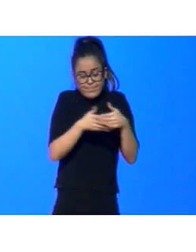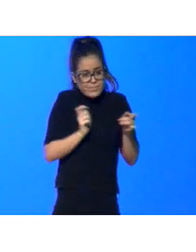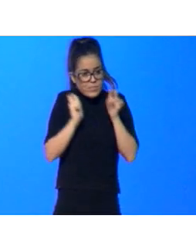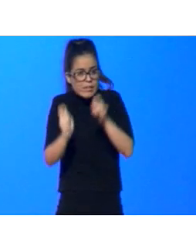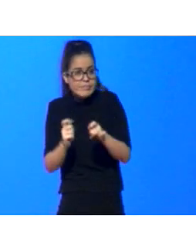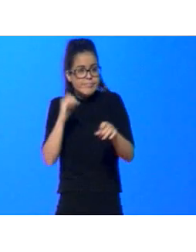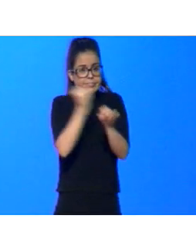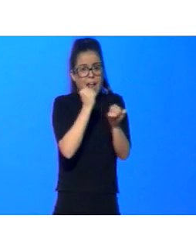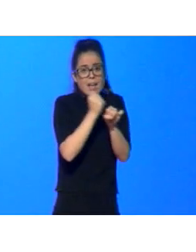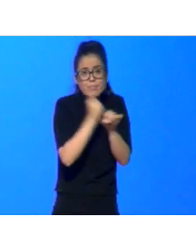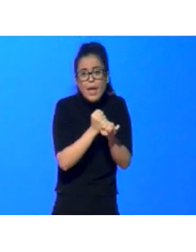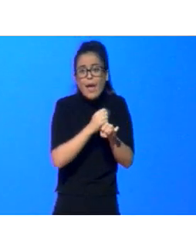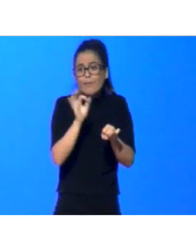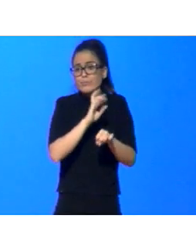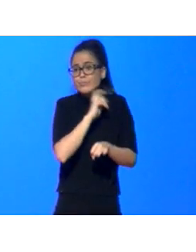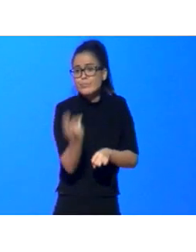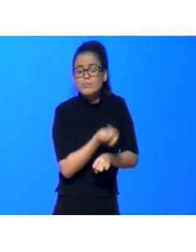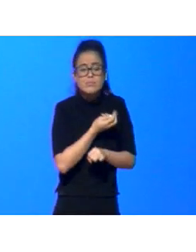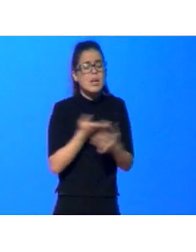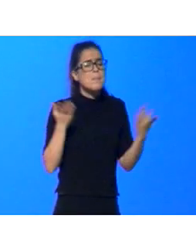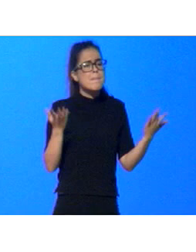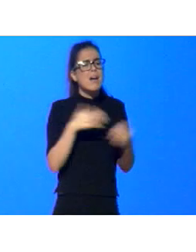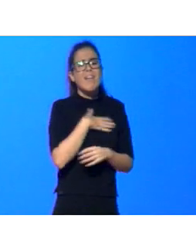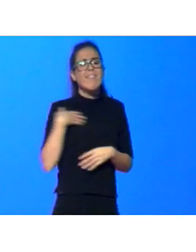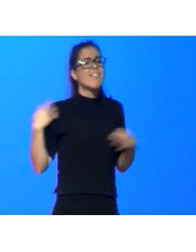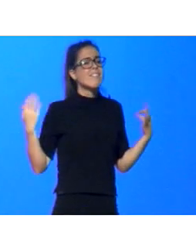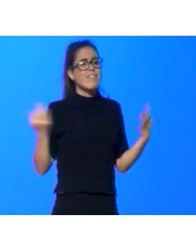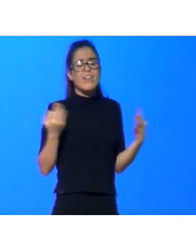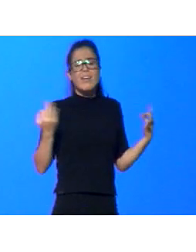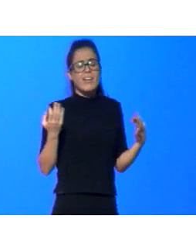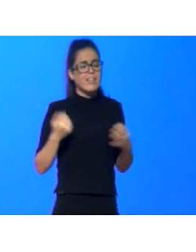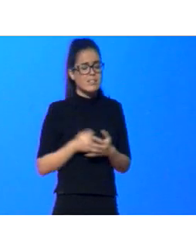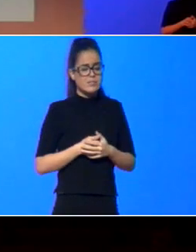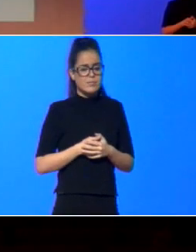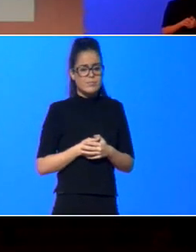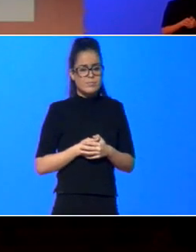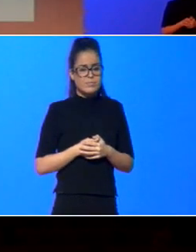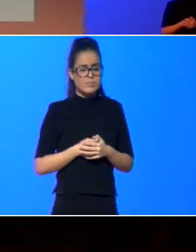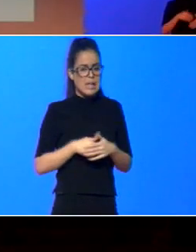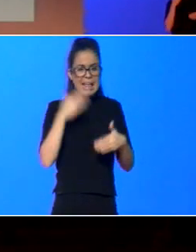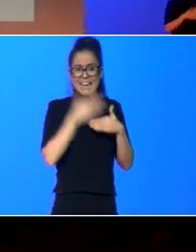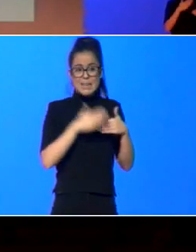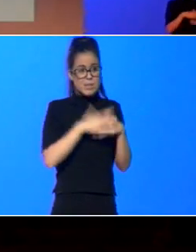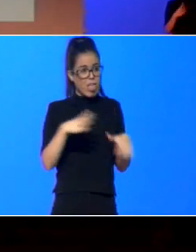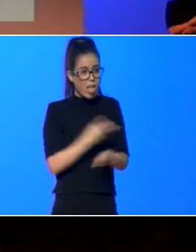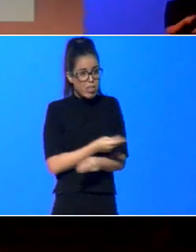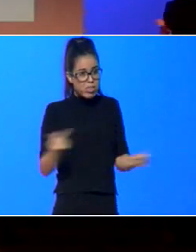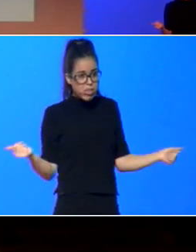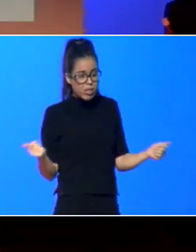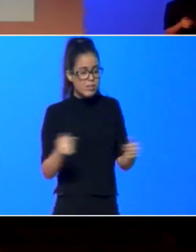laboral etcétera pues lo que no lo que quieren es las menos limitaciones posibles